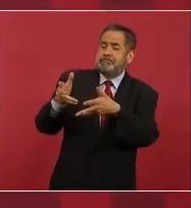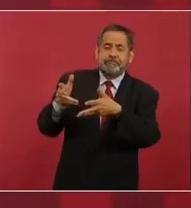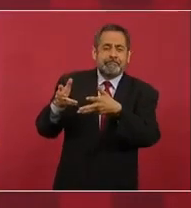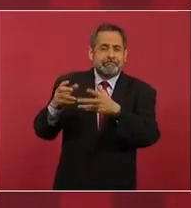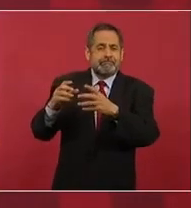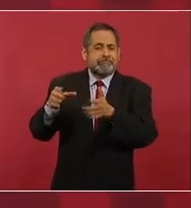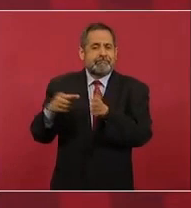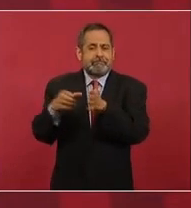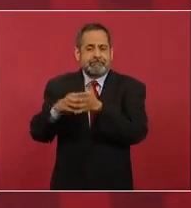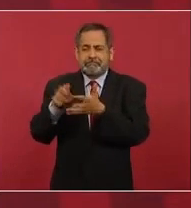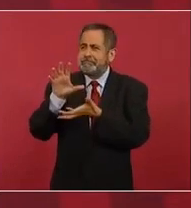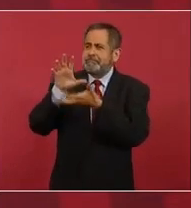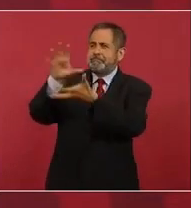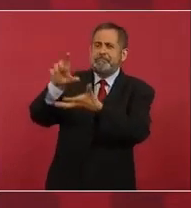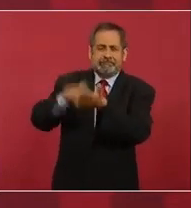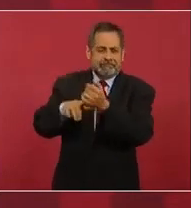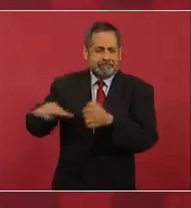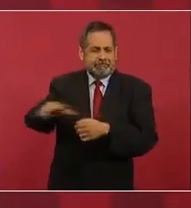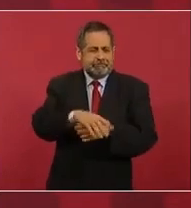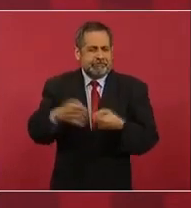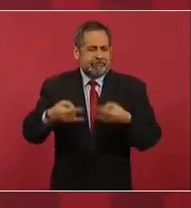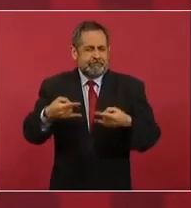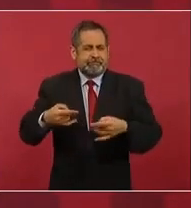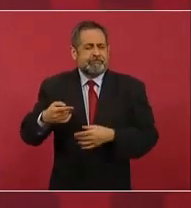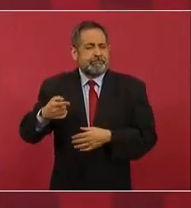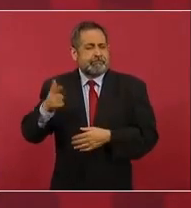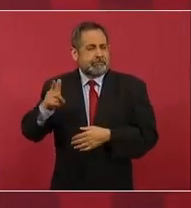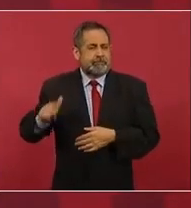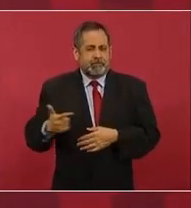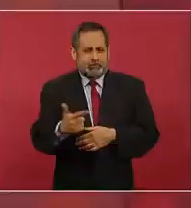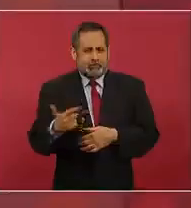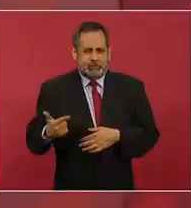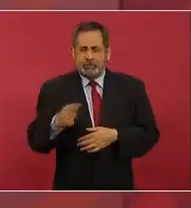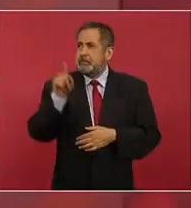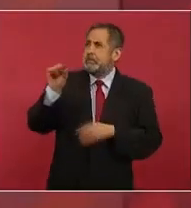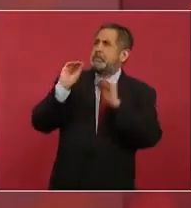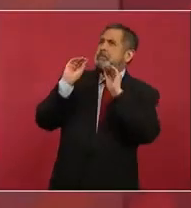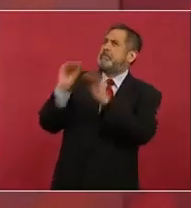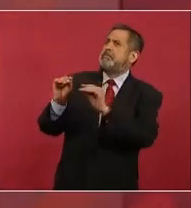de Guanajuato. Así son los conservadores.